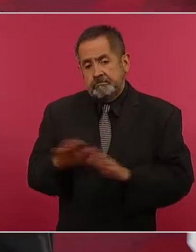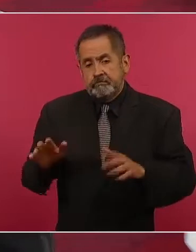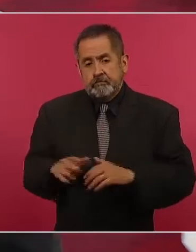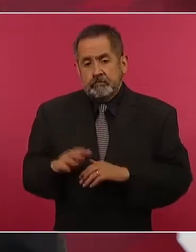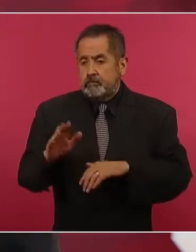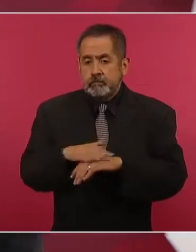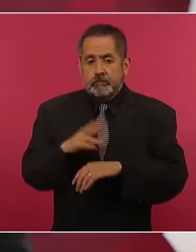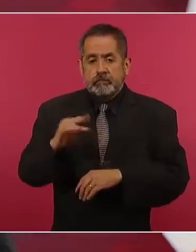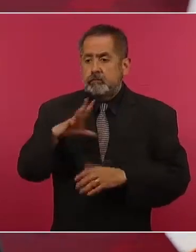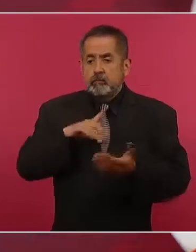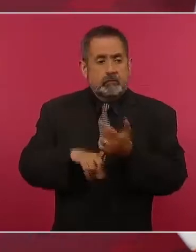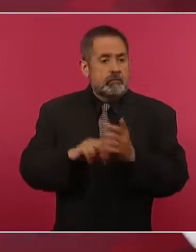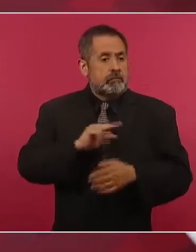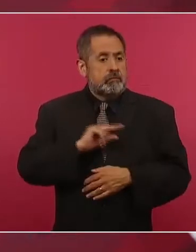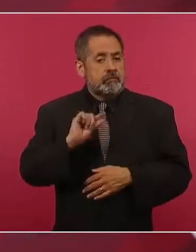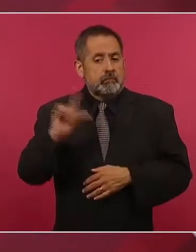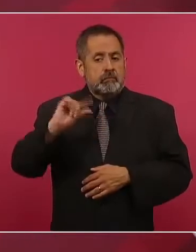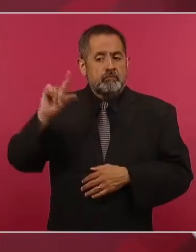porque no hay especialistas